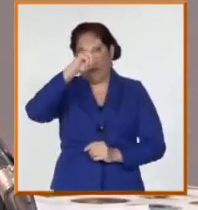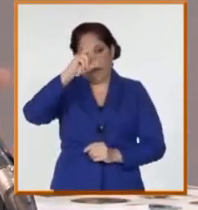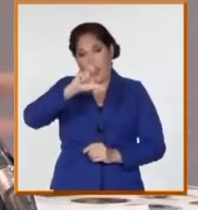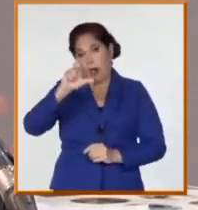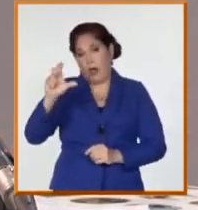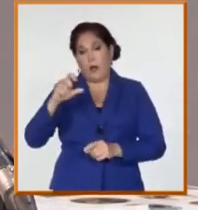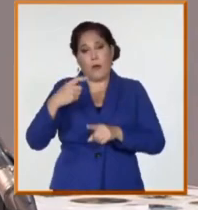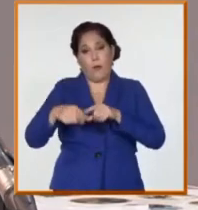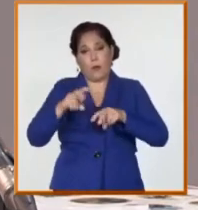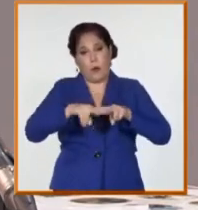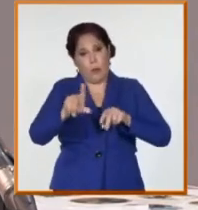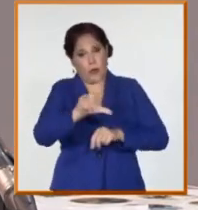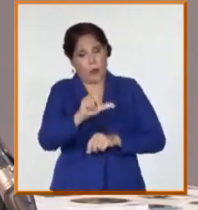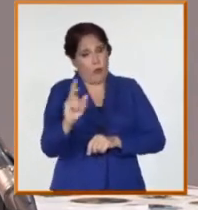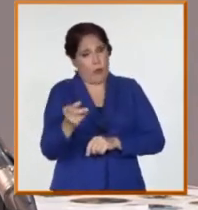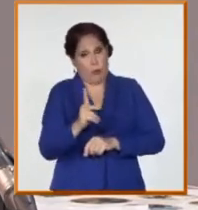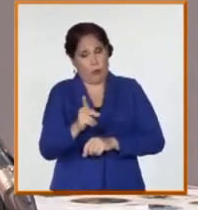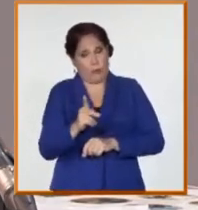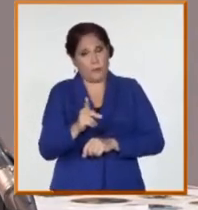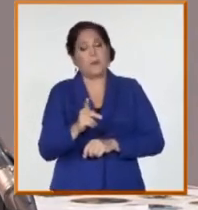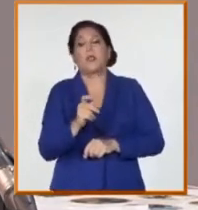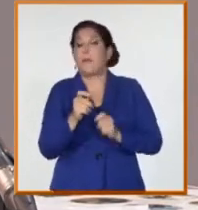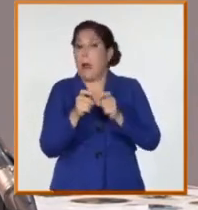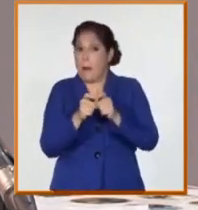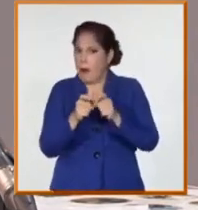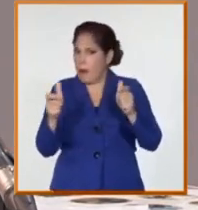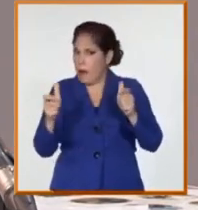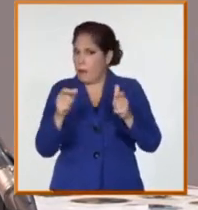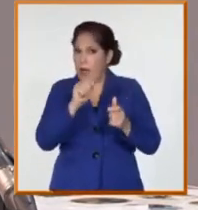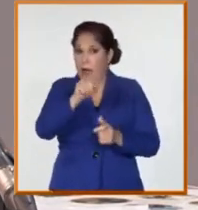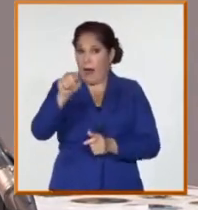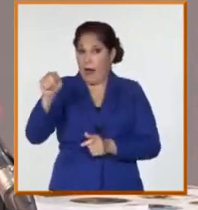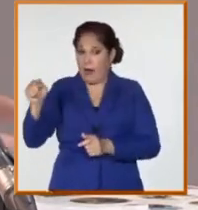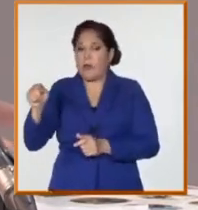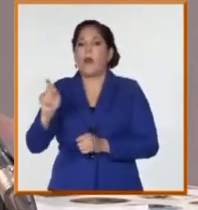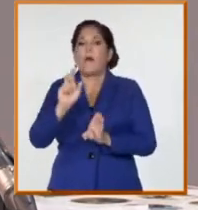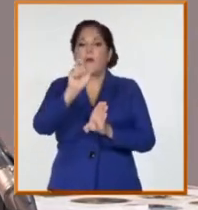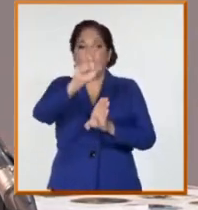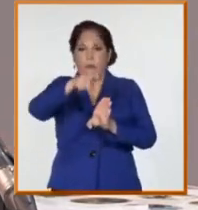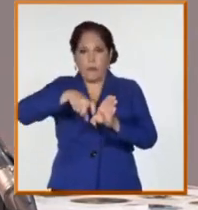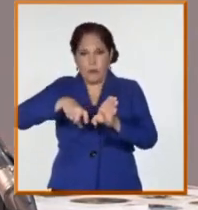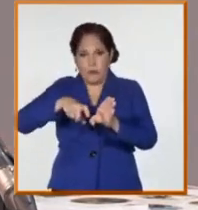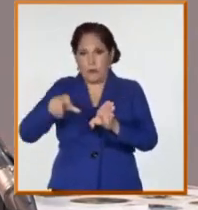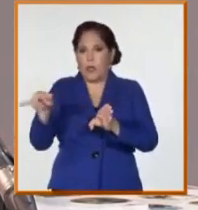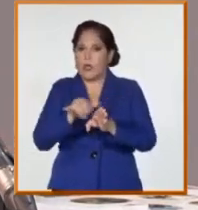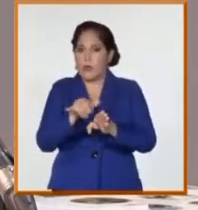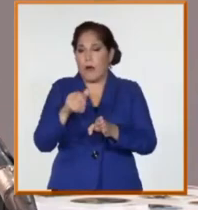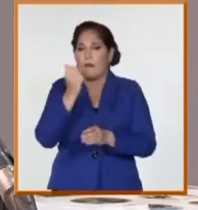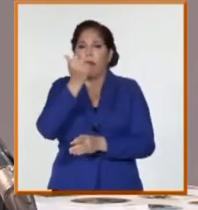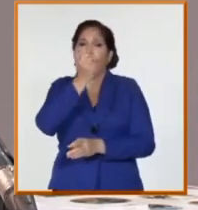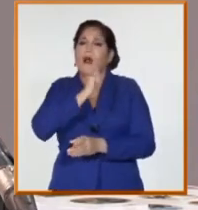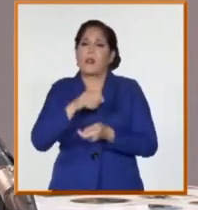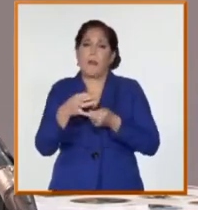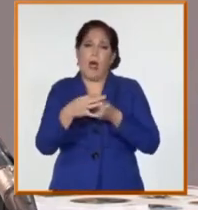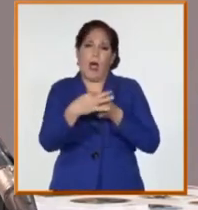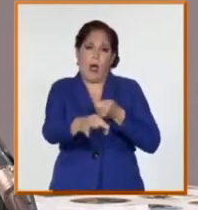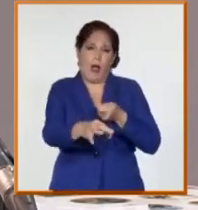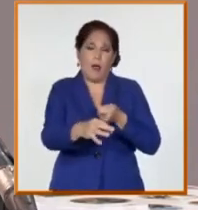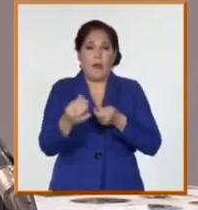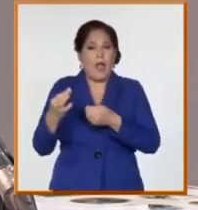la región central y la región Oriental y queremos hacer extensivo a esos puntos de venta de ubicar ahí un post para buscar la facilidad también de que estos clientes